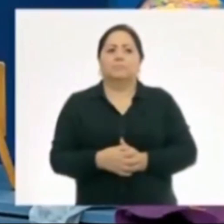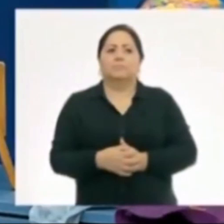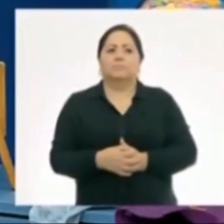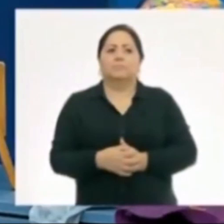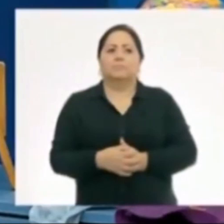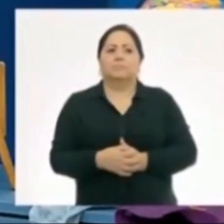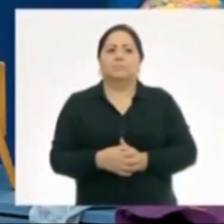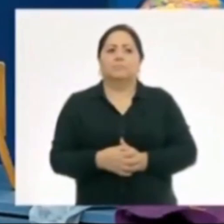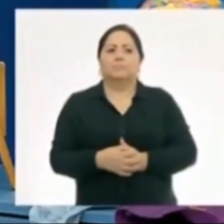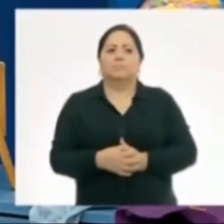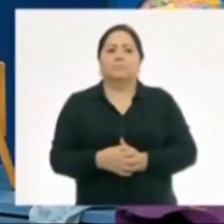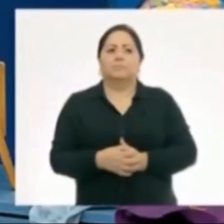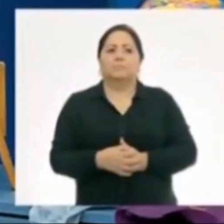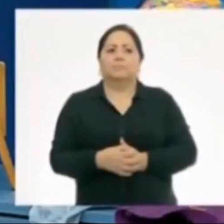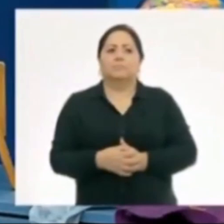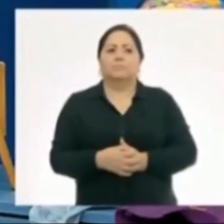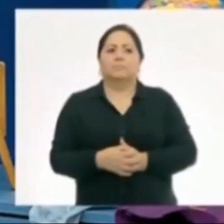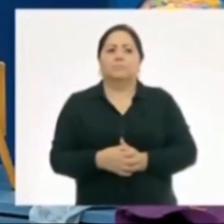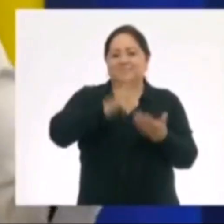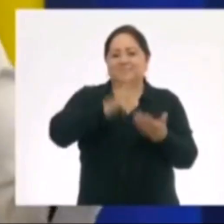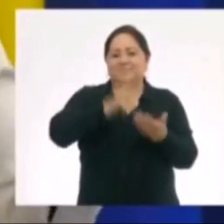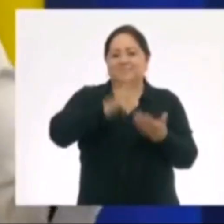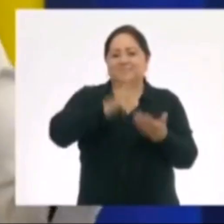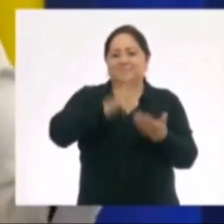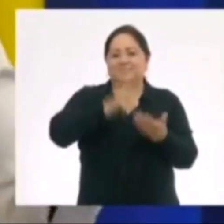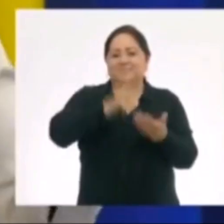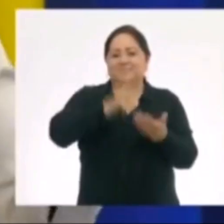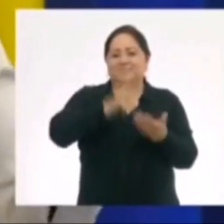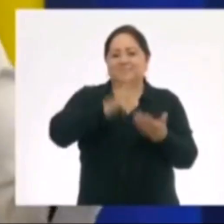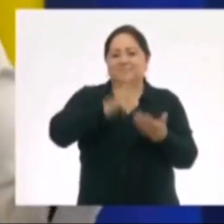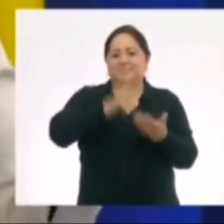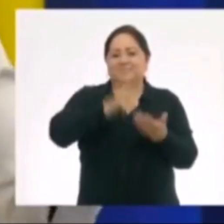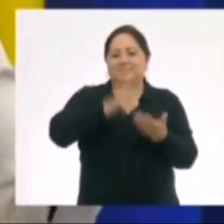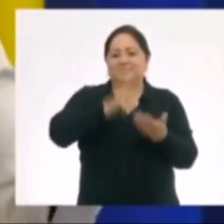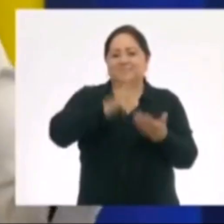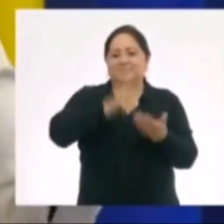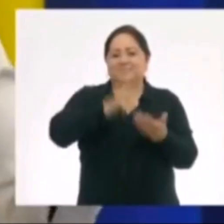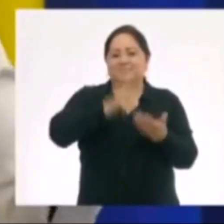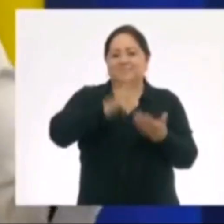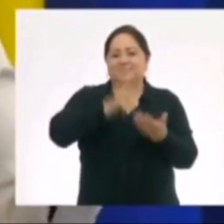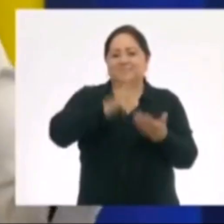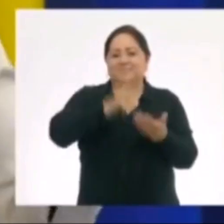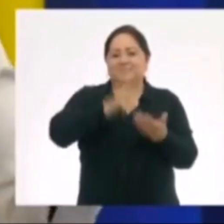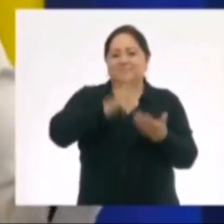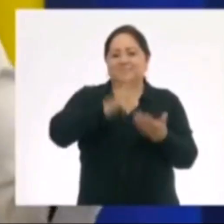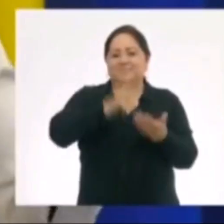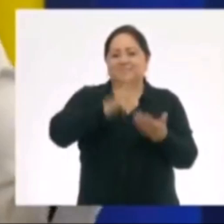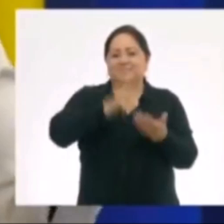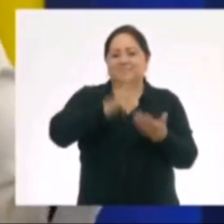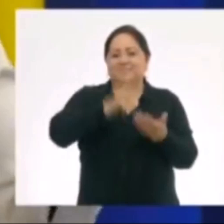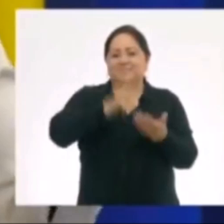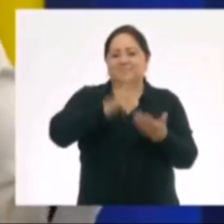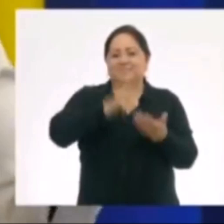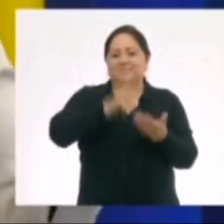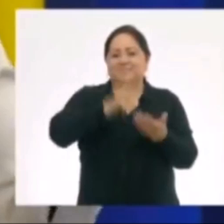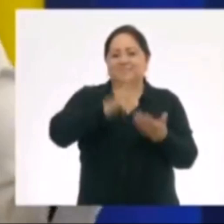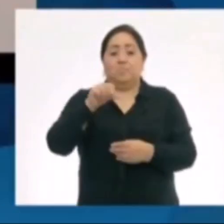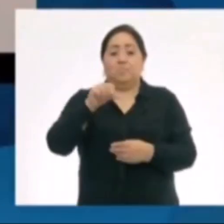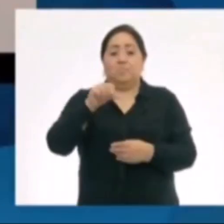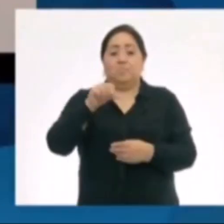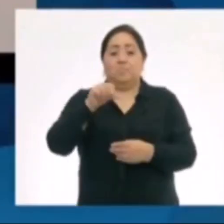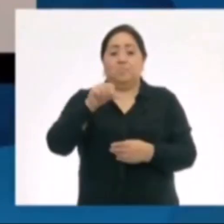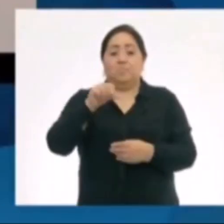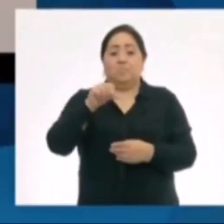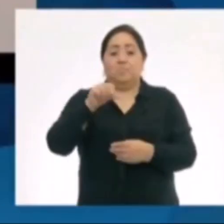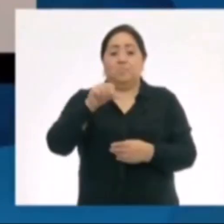encargado de tocar estos instrumentos. Y aquí tenemos a una cantante. En el siguiente video podemos ver la importancia de